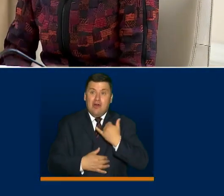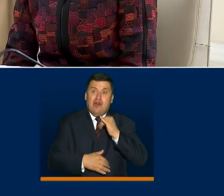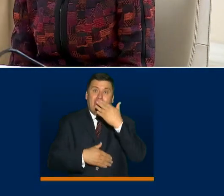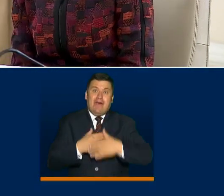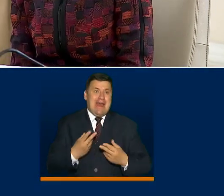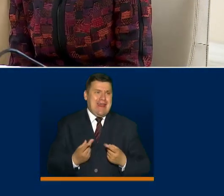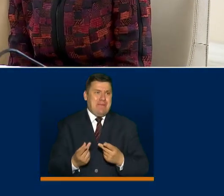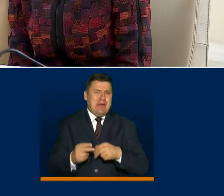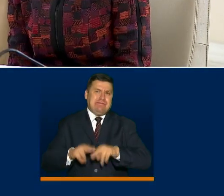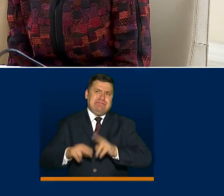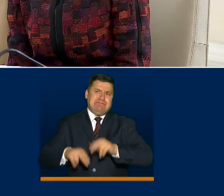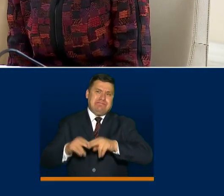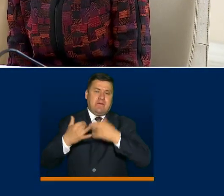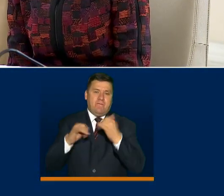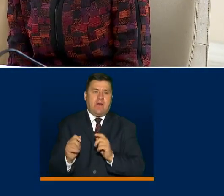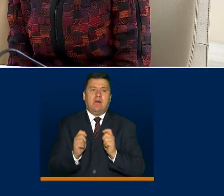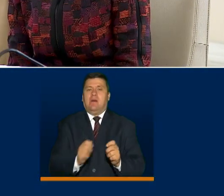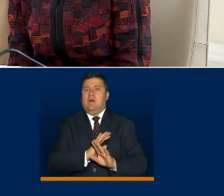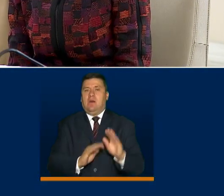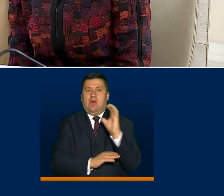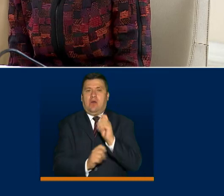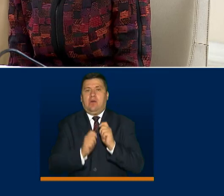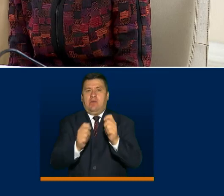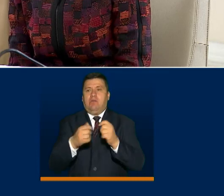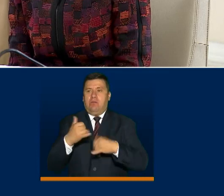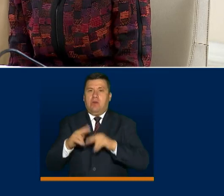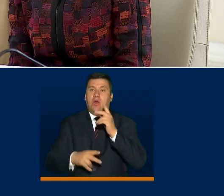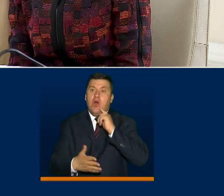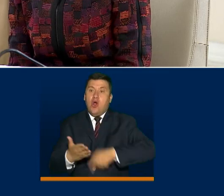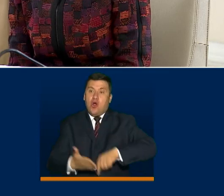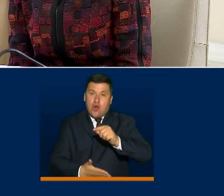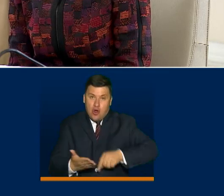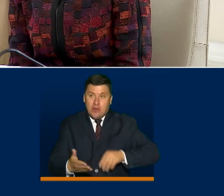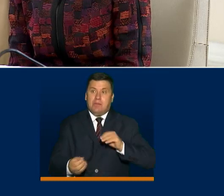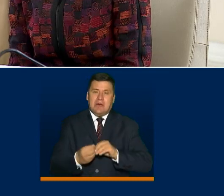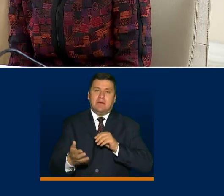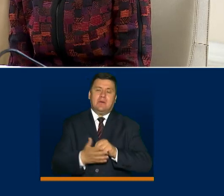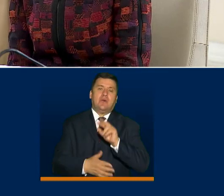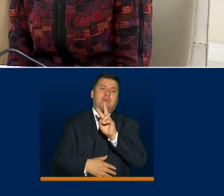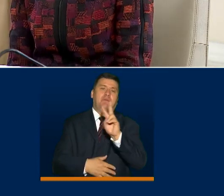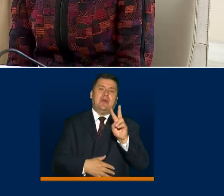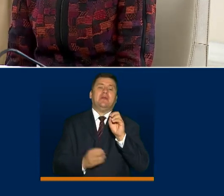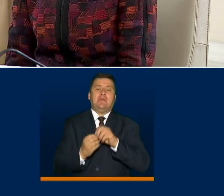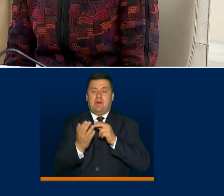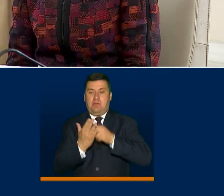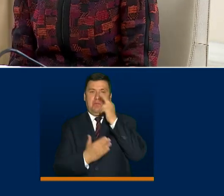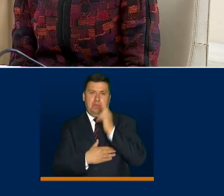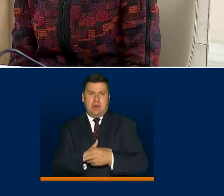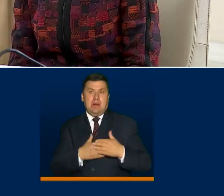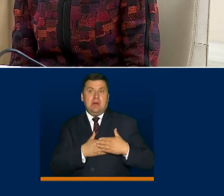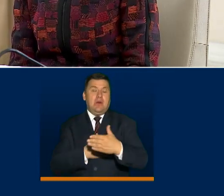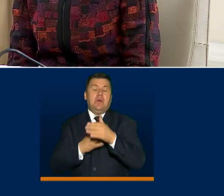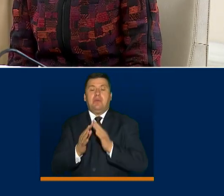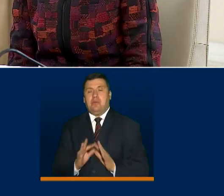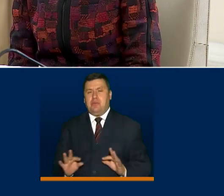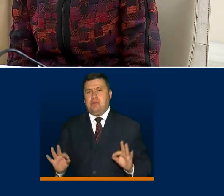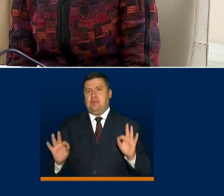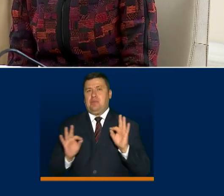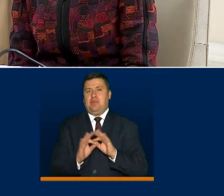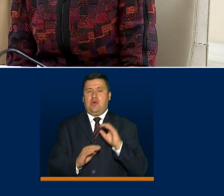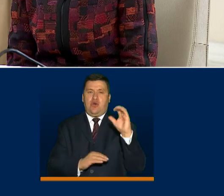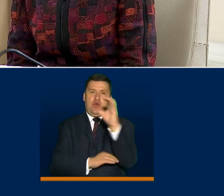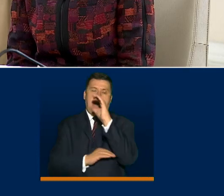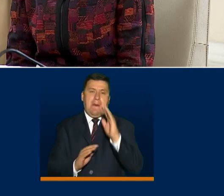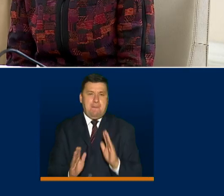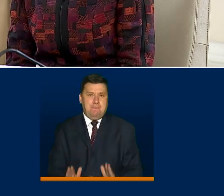acelerada y dejar prácticamente en contratados y en ejecución 22 proyectos que van a trascender para el